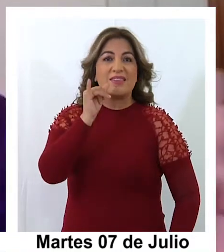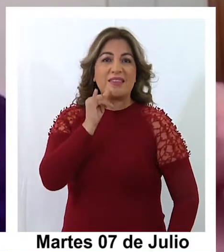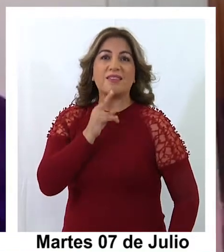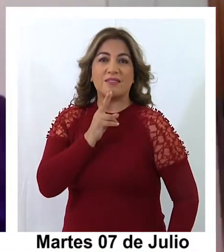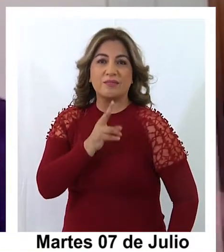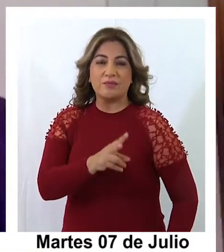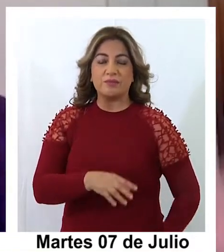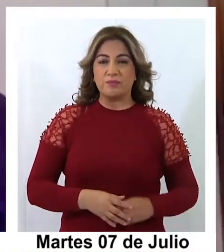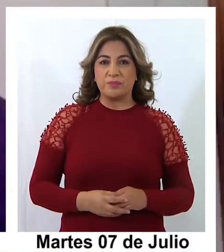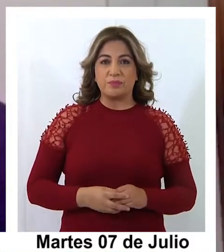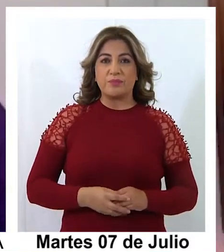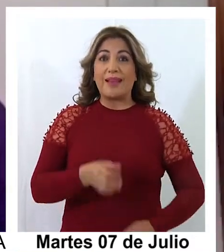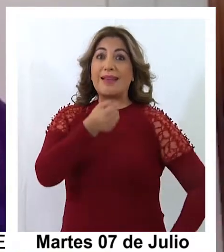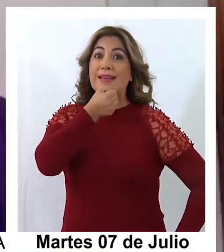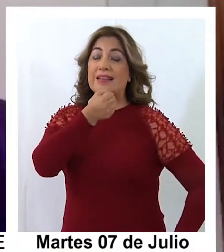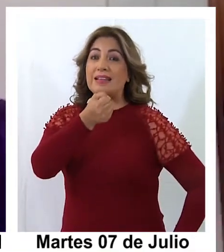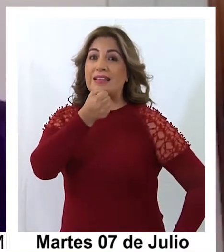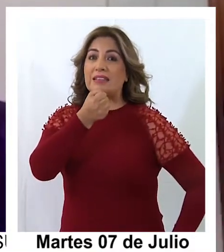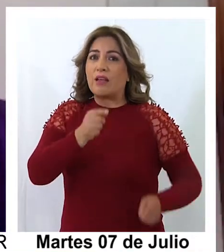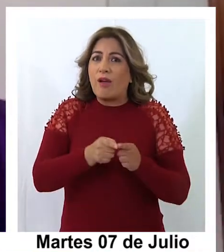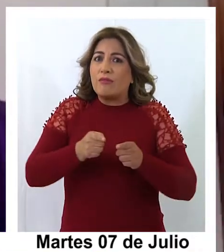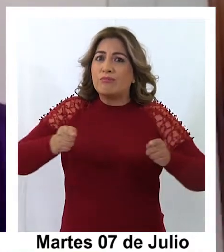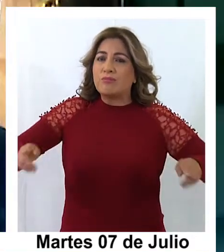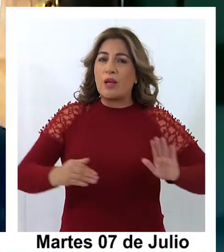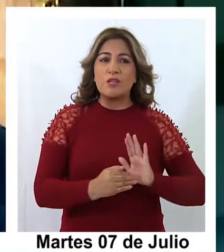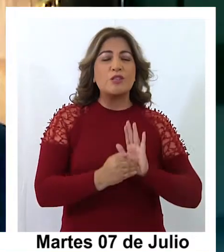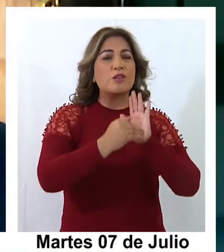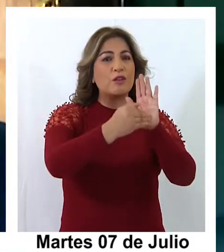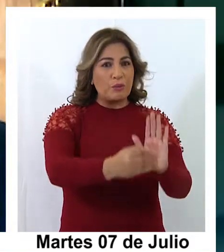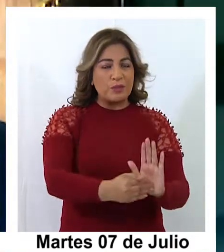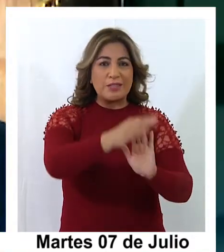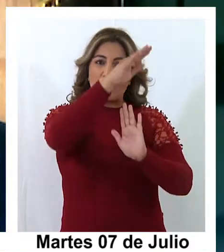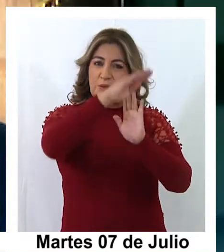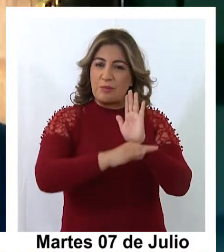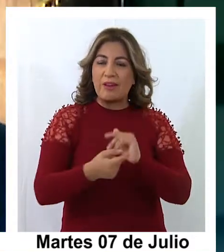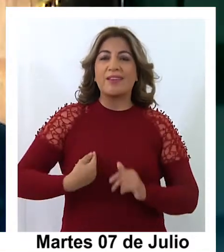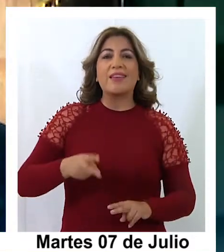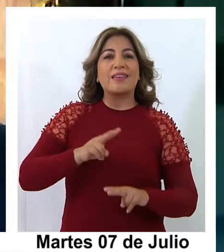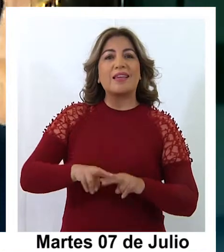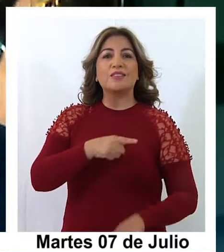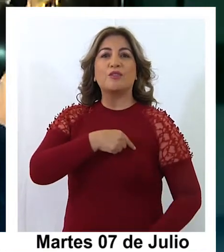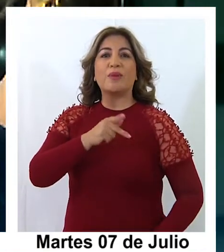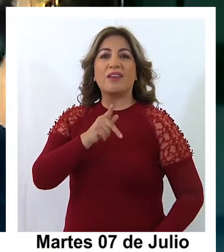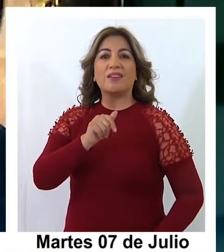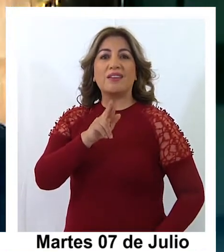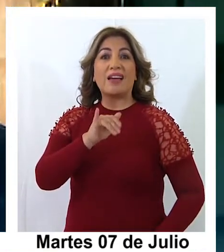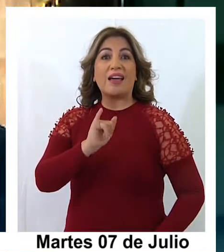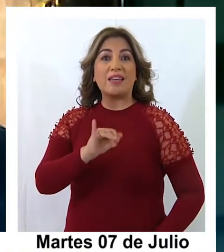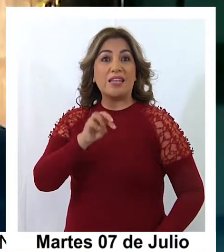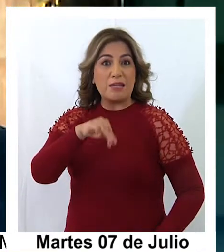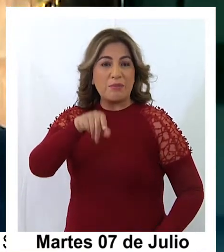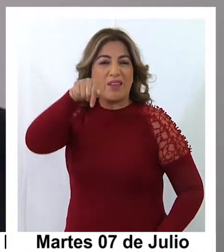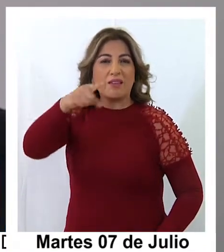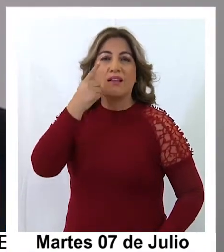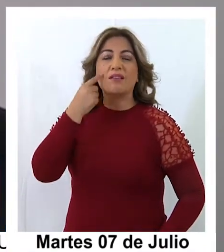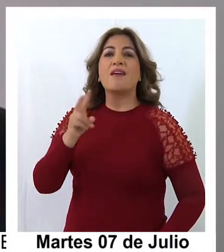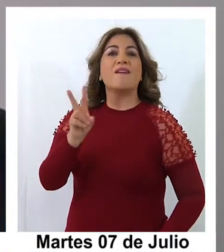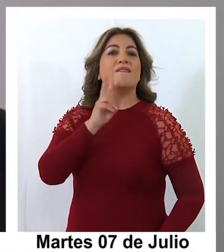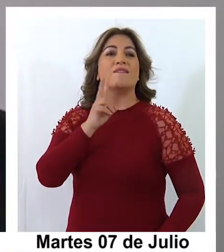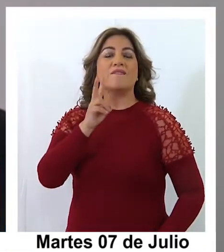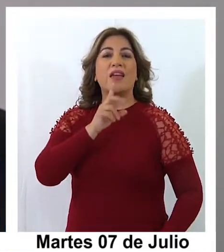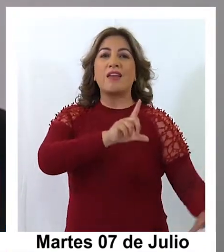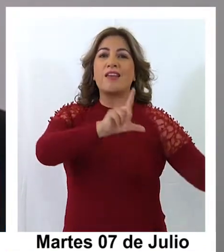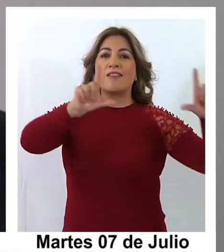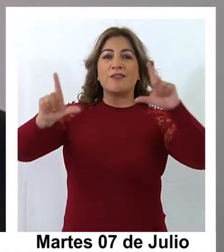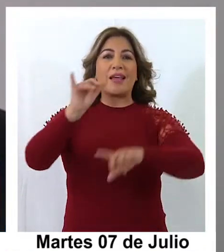canal. La entrevista in extenso será exhibida en el programa que conduce Karim Buadla este viernes por